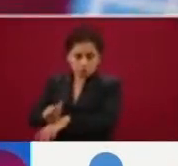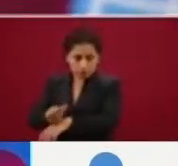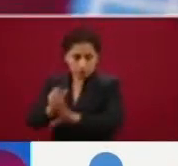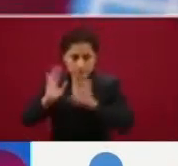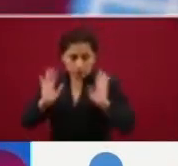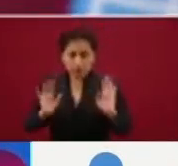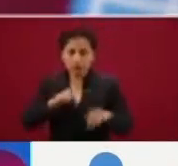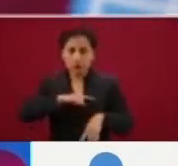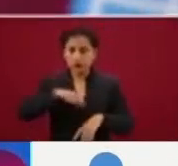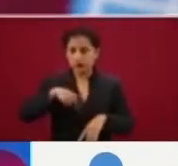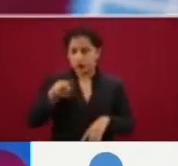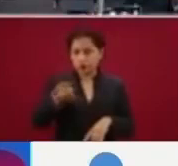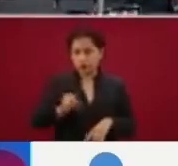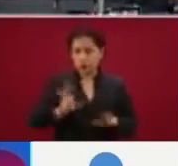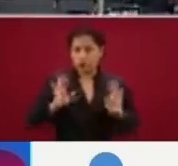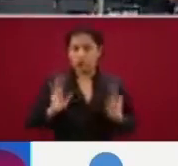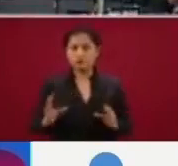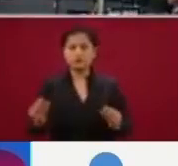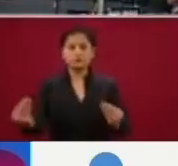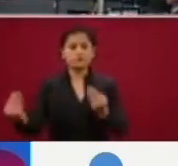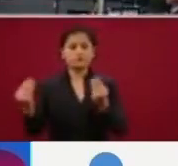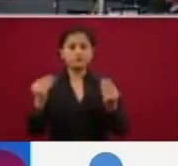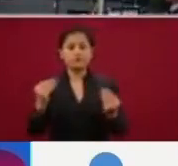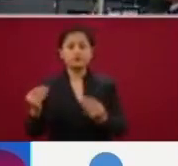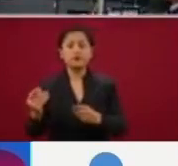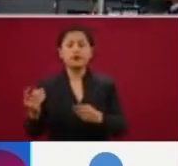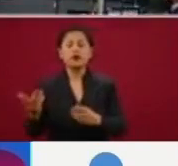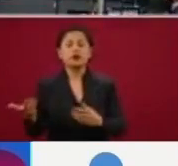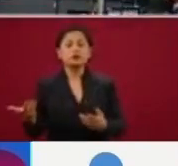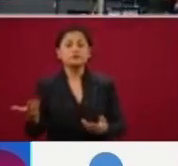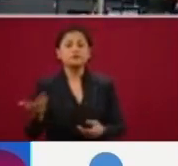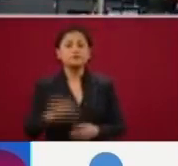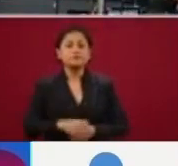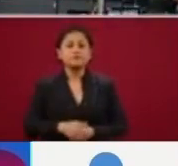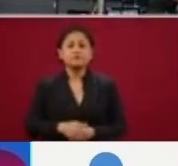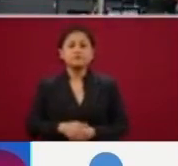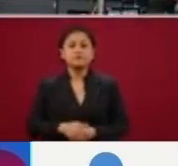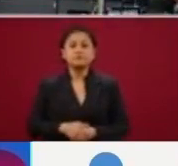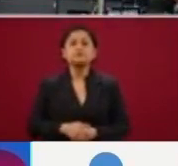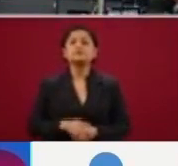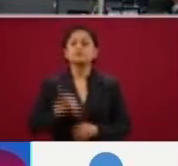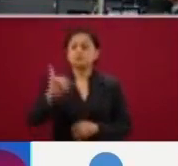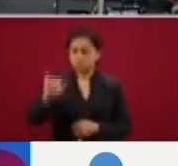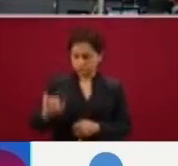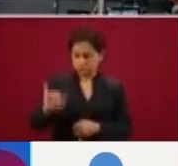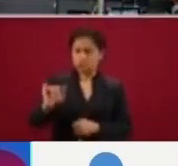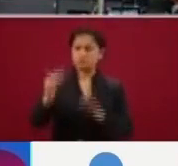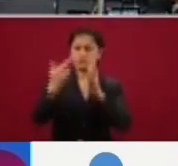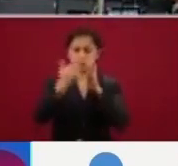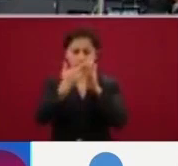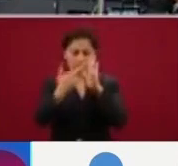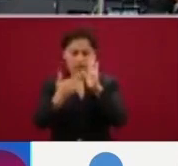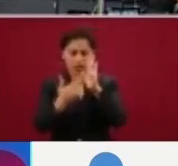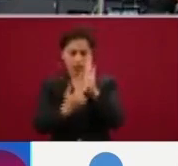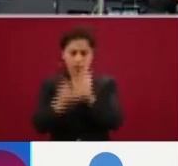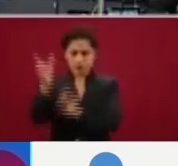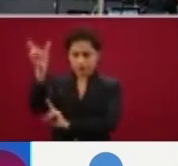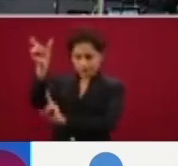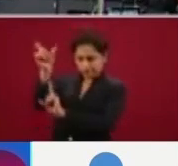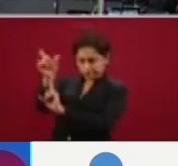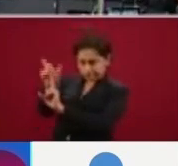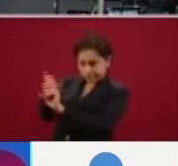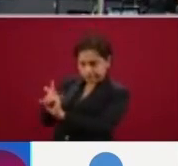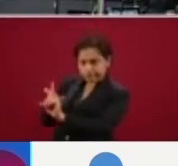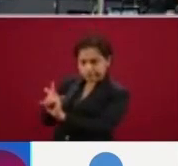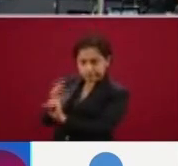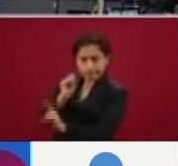Dijo que ello es muestra de la descomposición social que hay en nuestro país, producto de que en el pasado no se